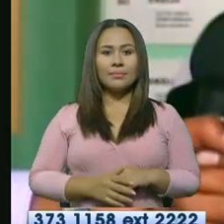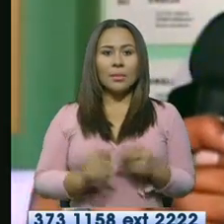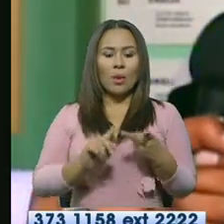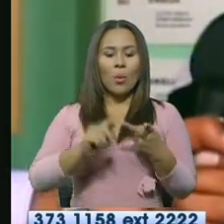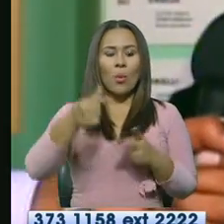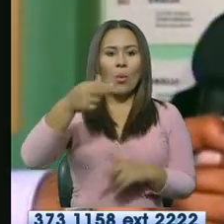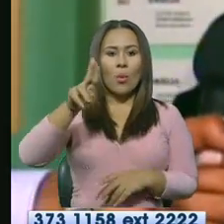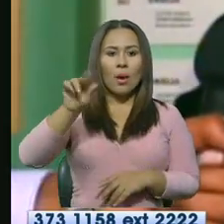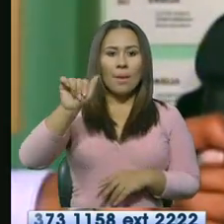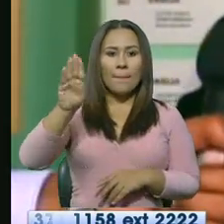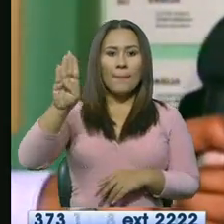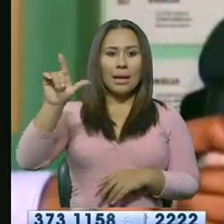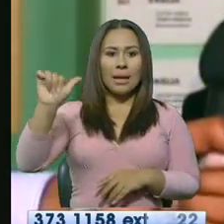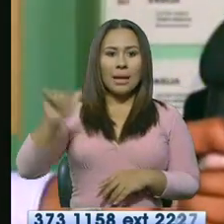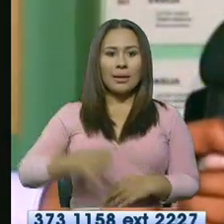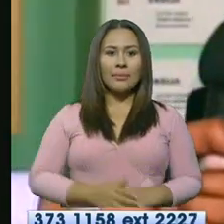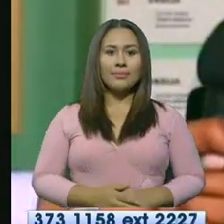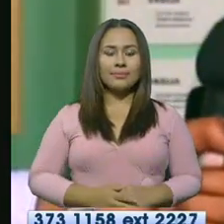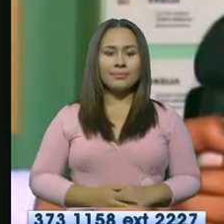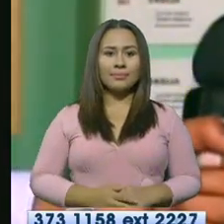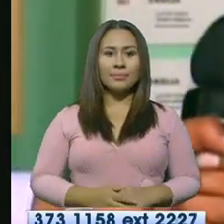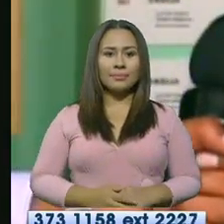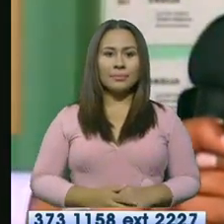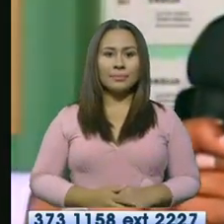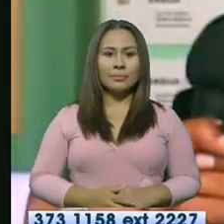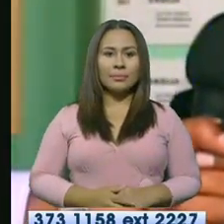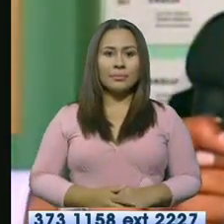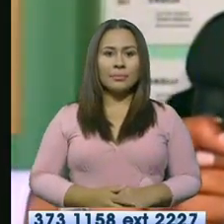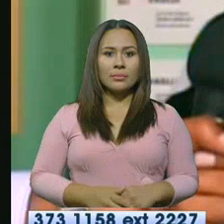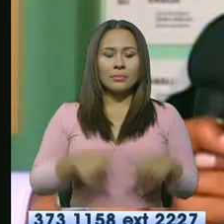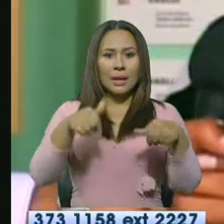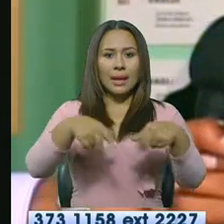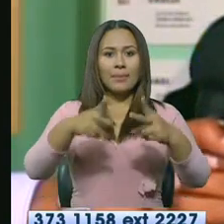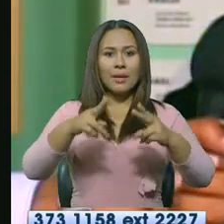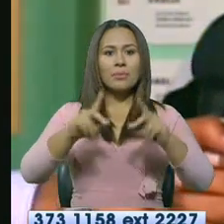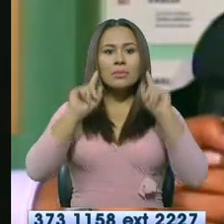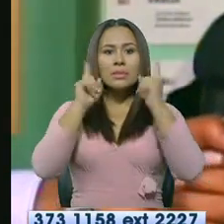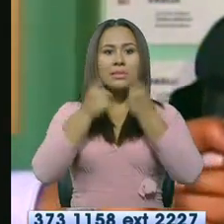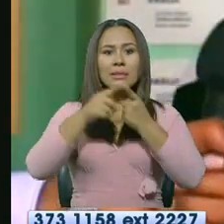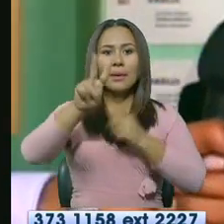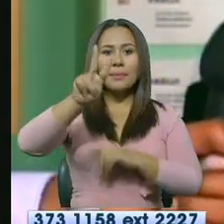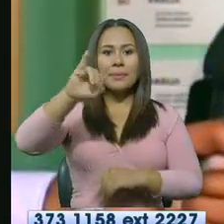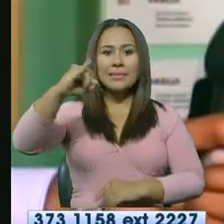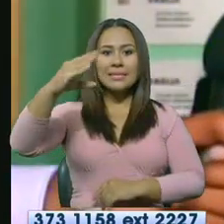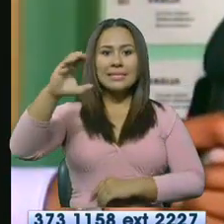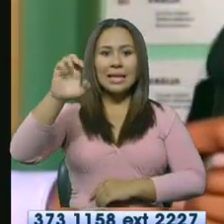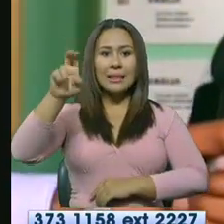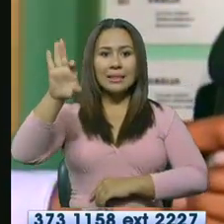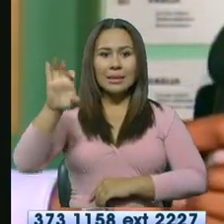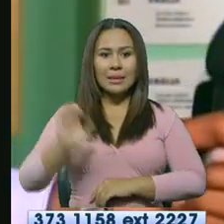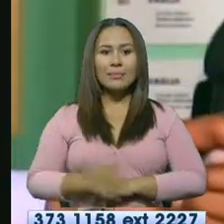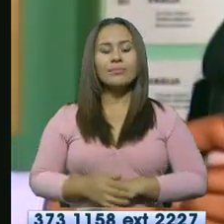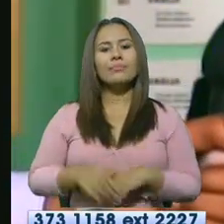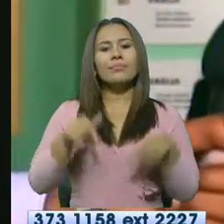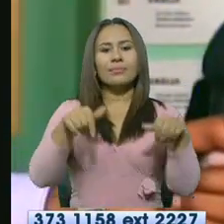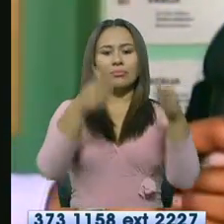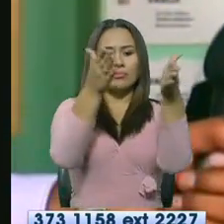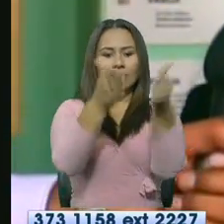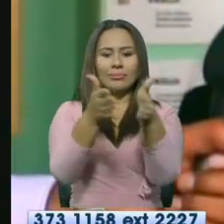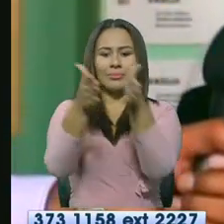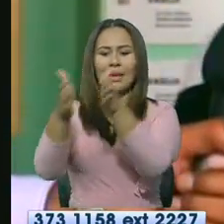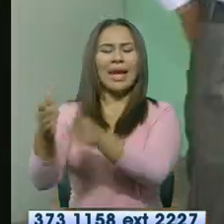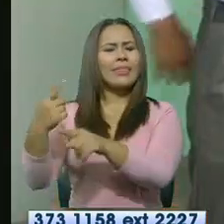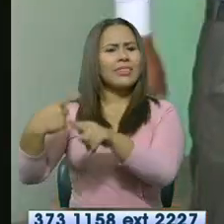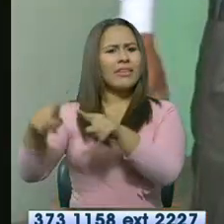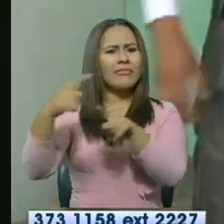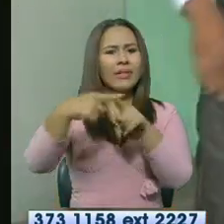Guabalac, acá abajo en San Vicente, el Empata. Esas son las principales